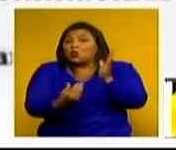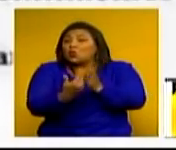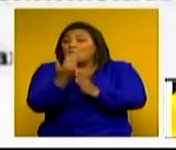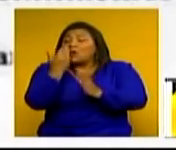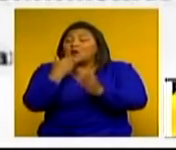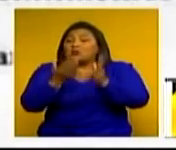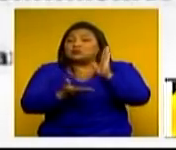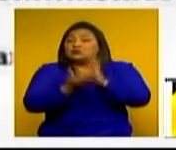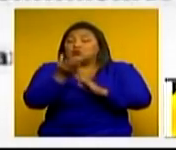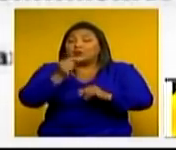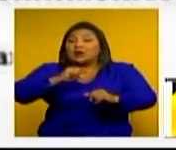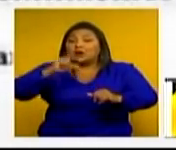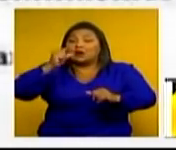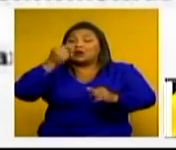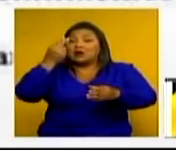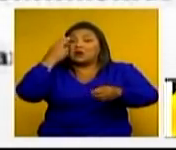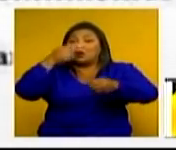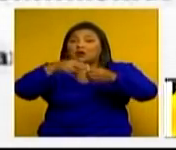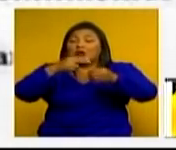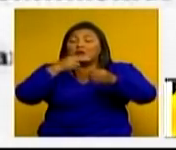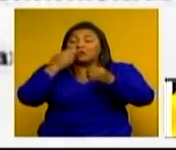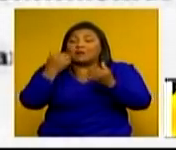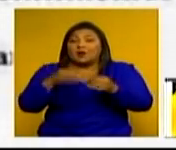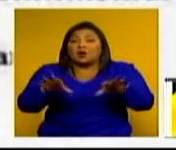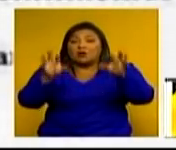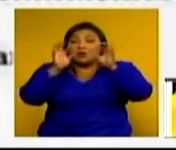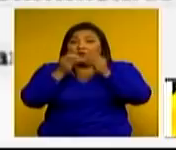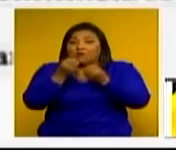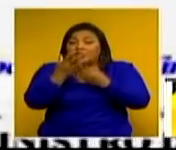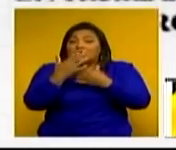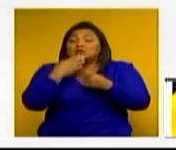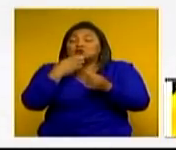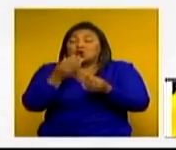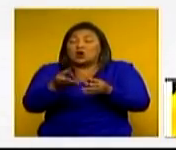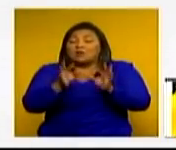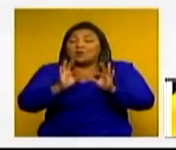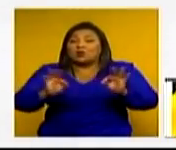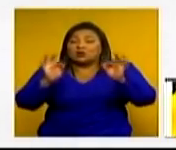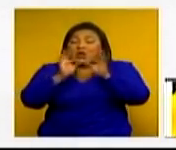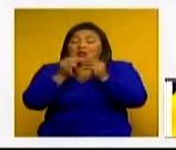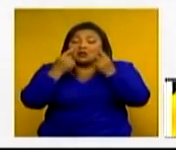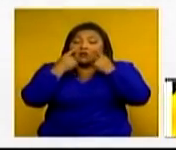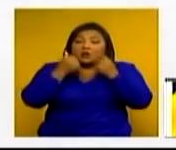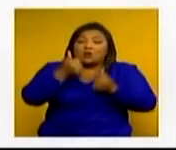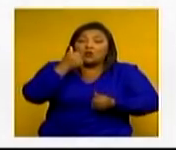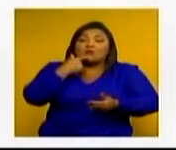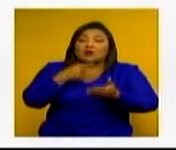información que deberá ser corroborada o desmentida por las autoridades